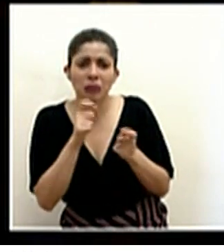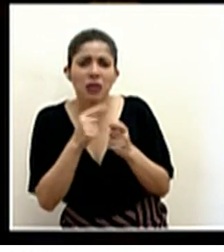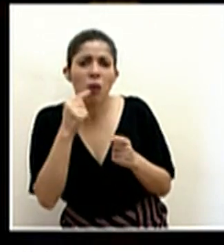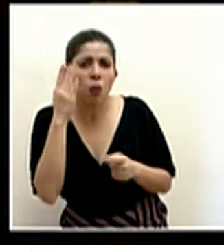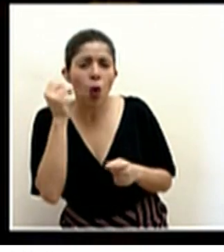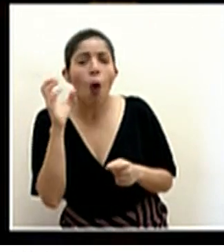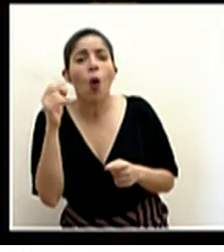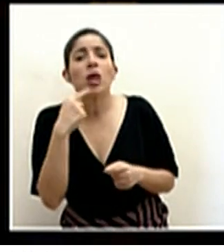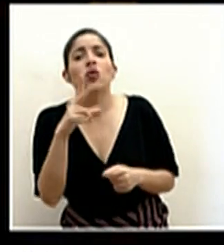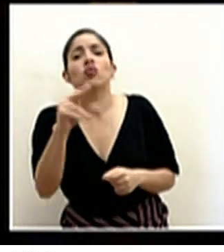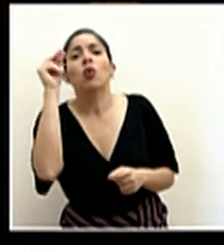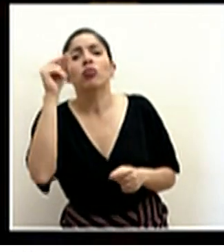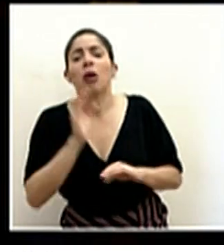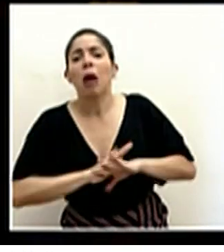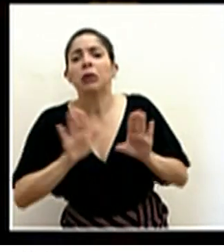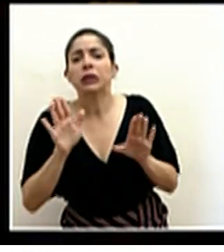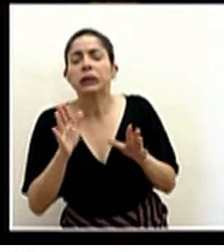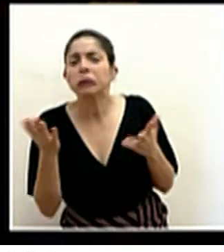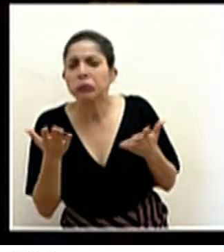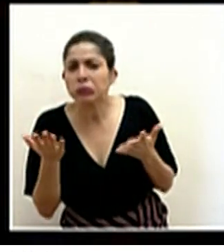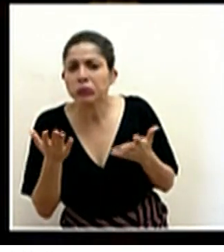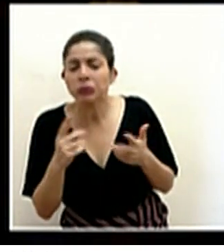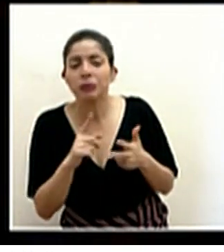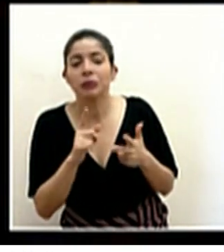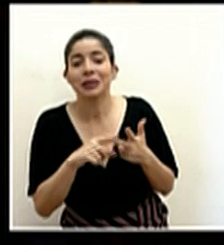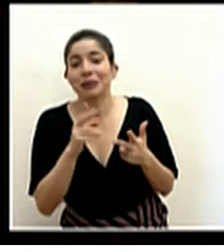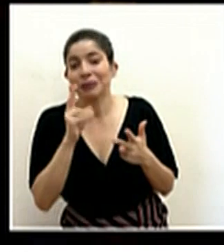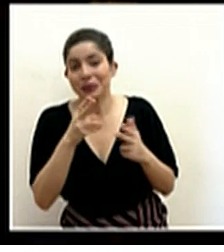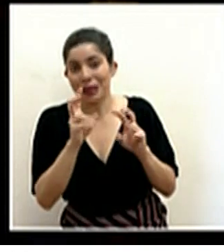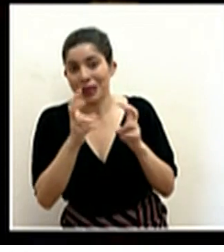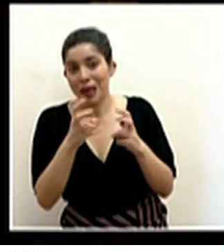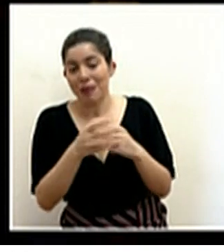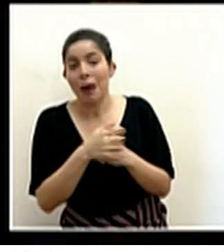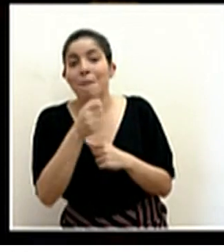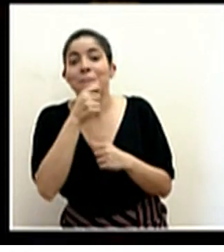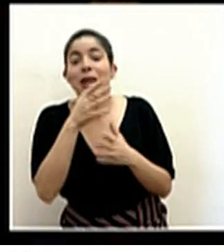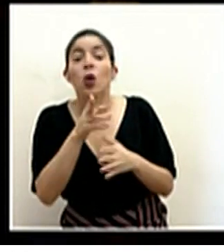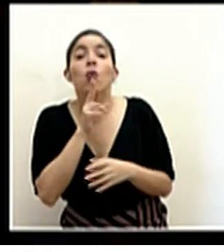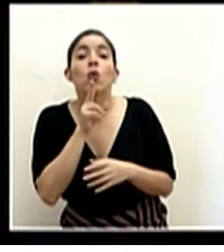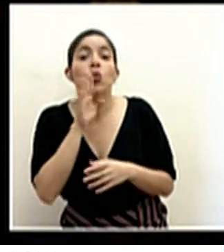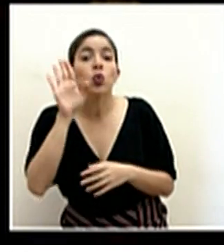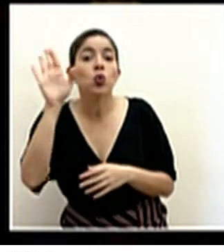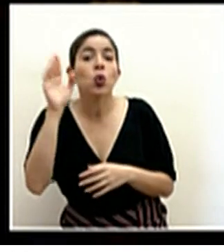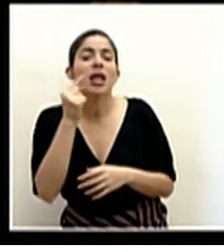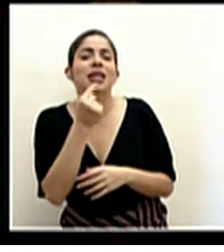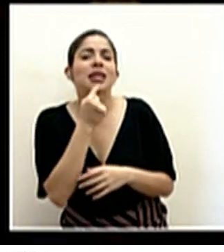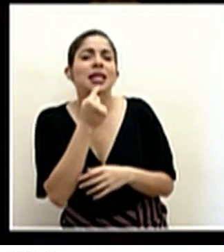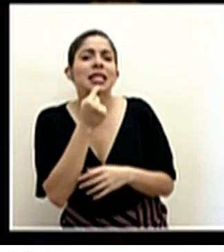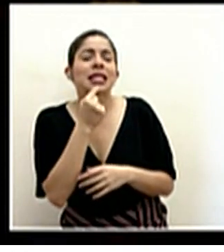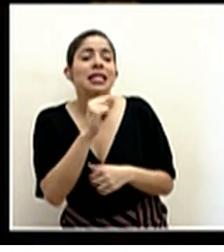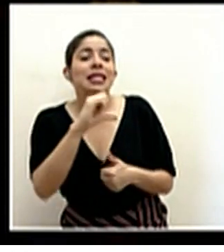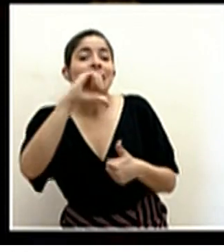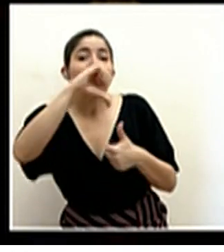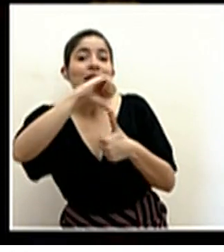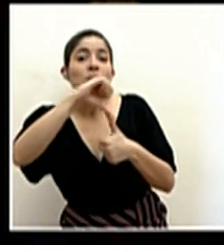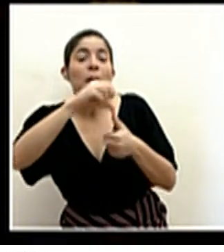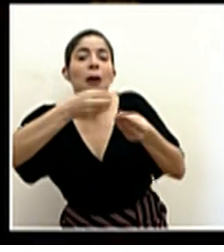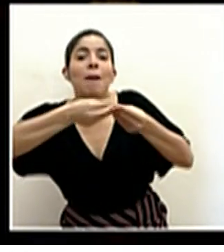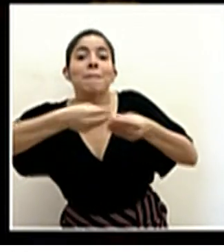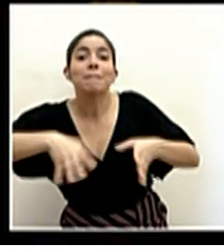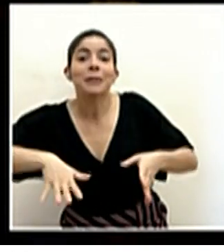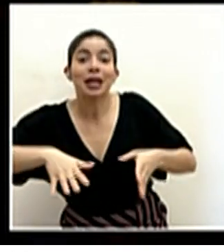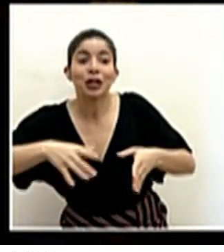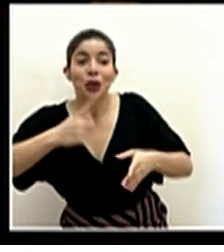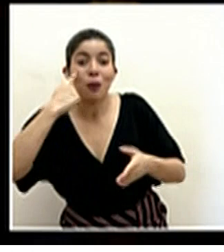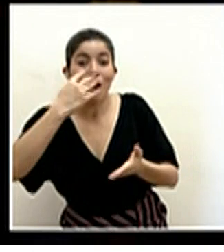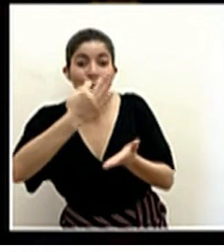simplemente les dicen no? Dentro de esto mismo, en la prensa hondureña al menos, se ha mencionado que Centroamérica ha perdido en este